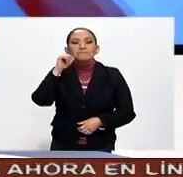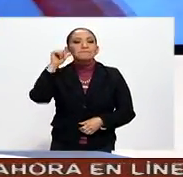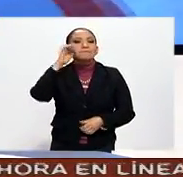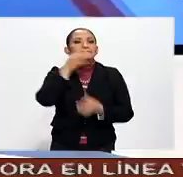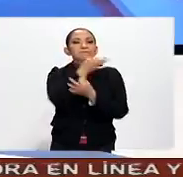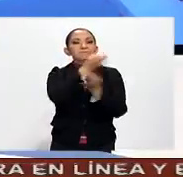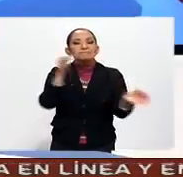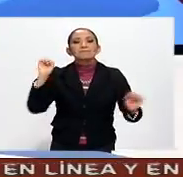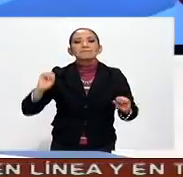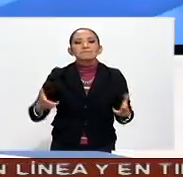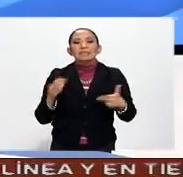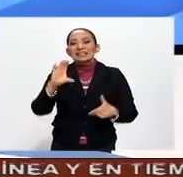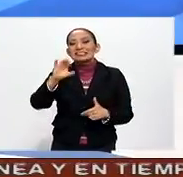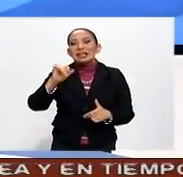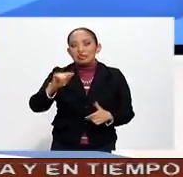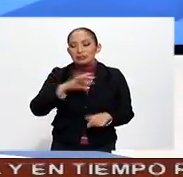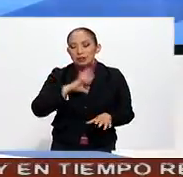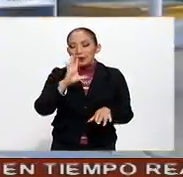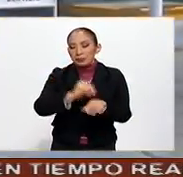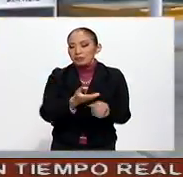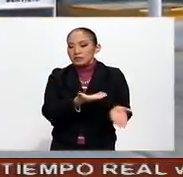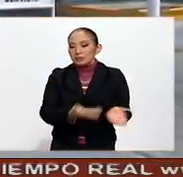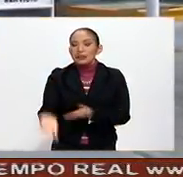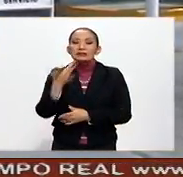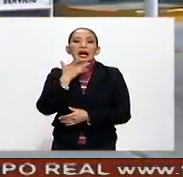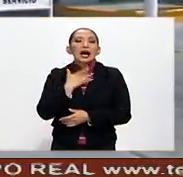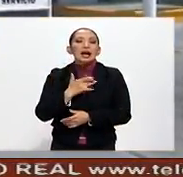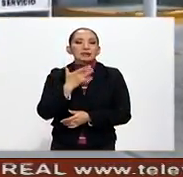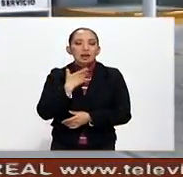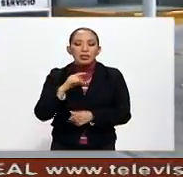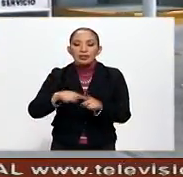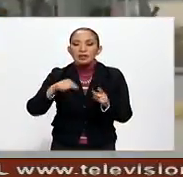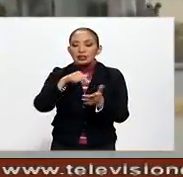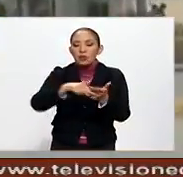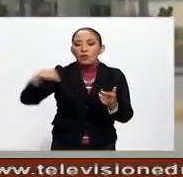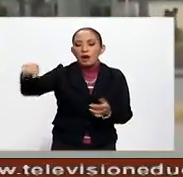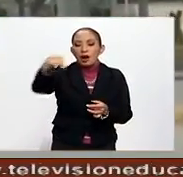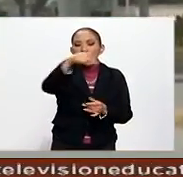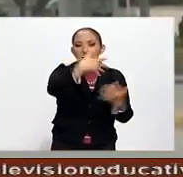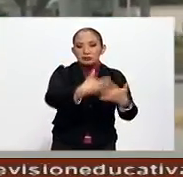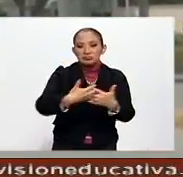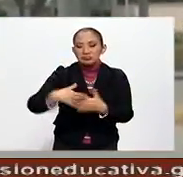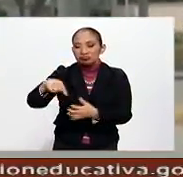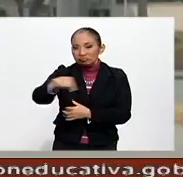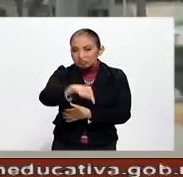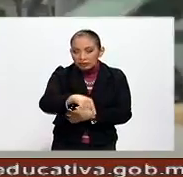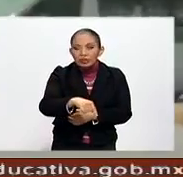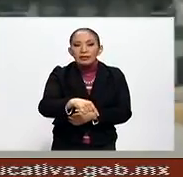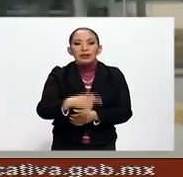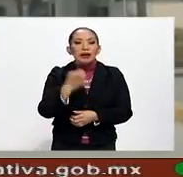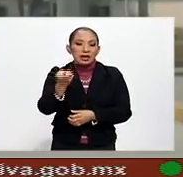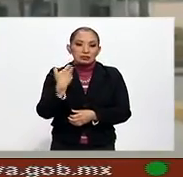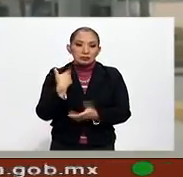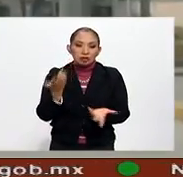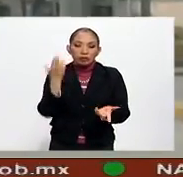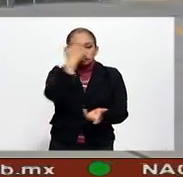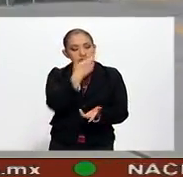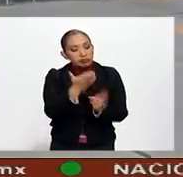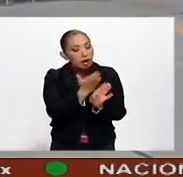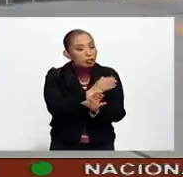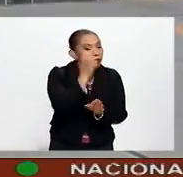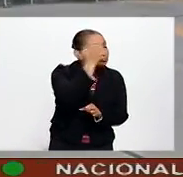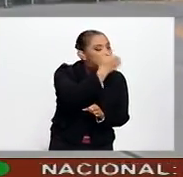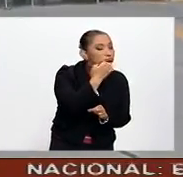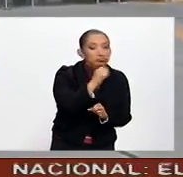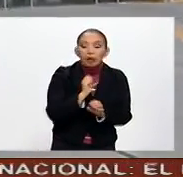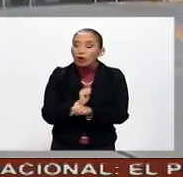informé que en Chiapas la CENTE ya permitió el abasto de combustible a los diferentes gasolineras de la entidad. Esto previa revisión a